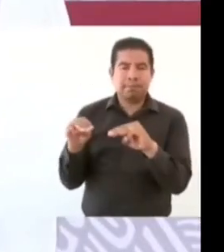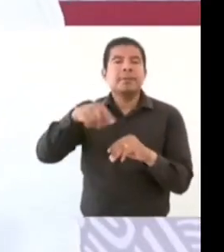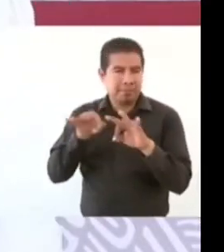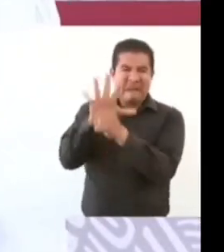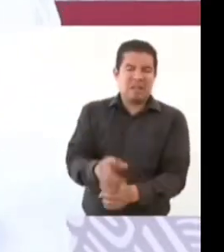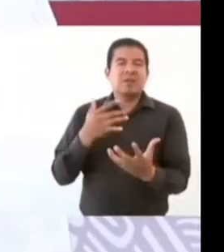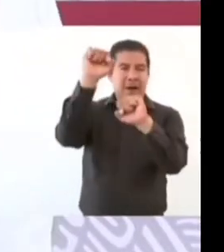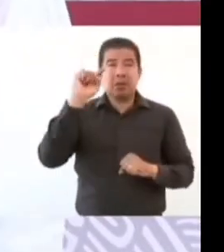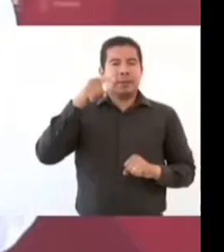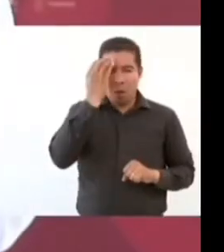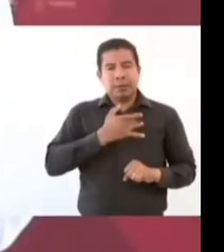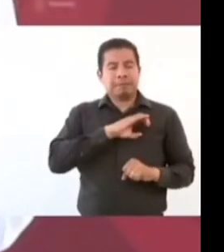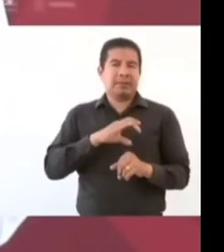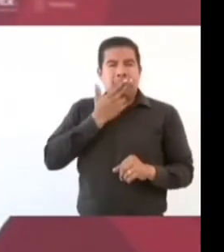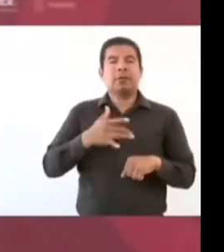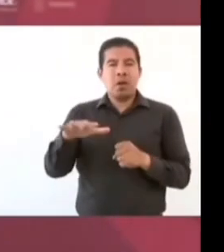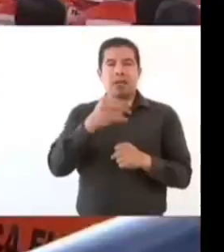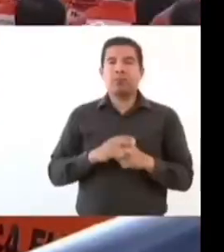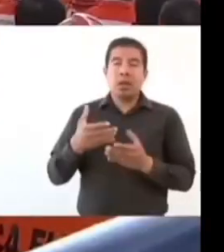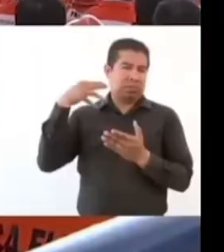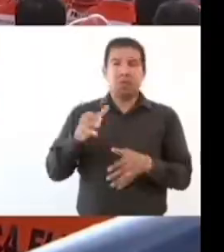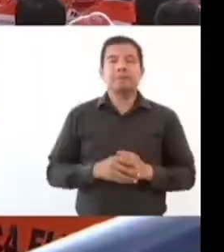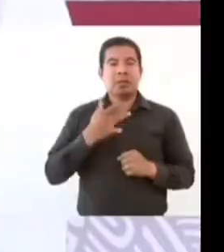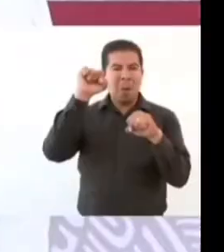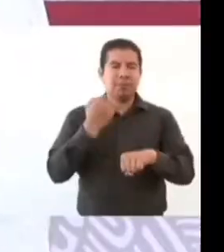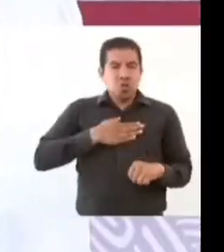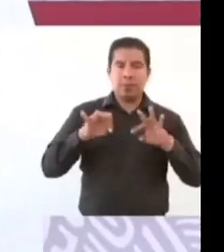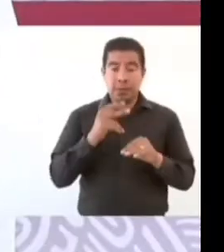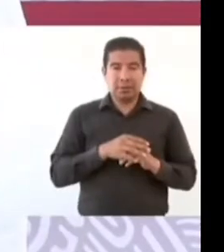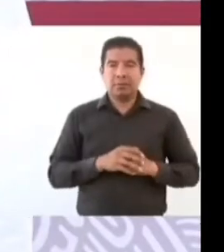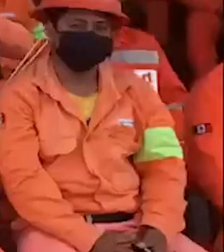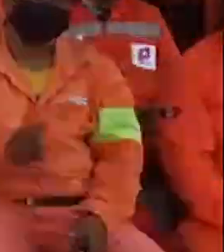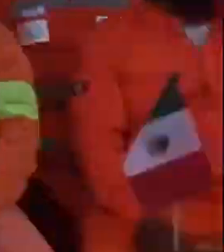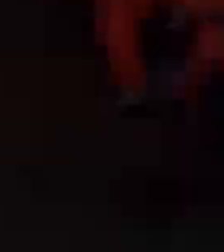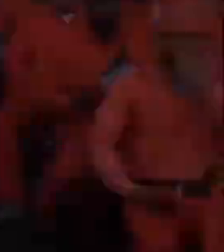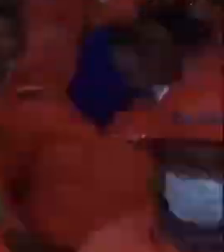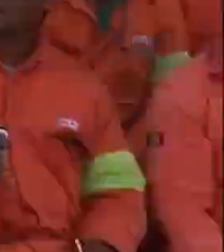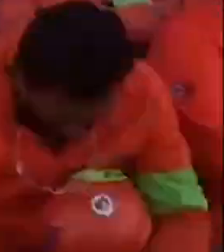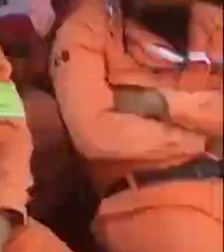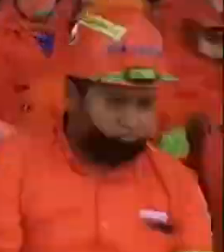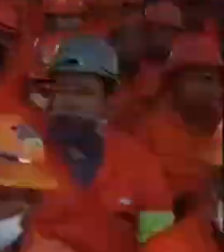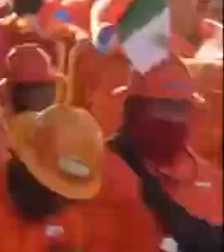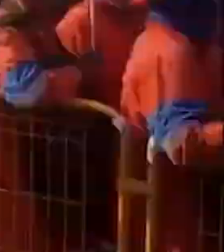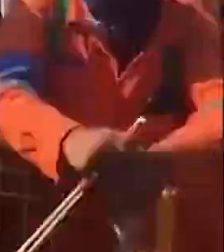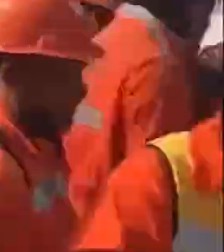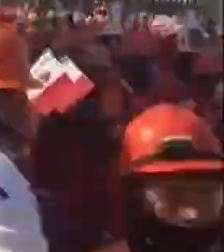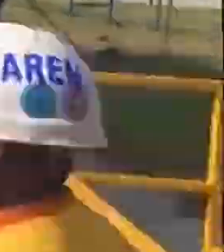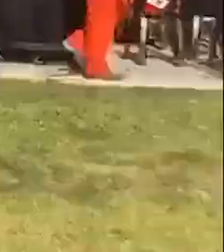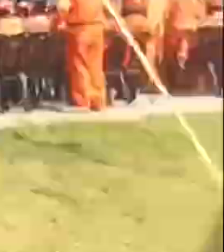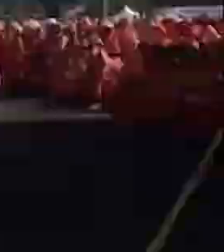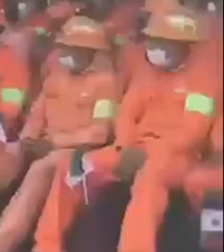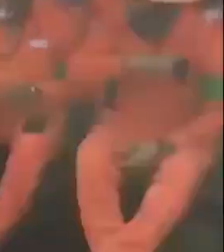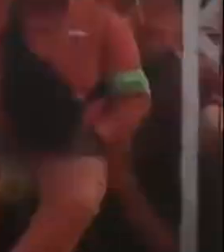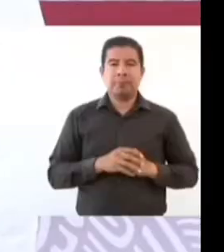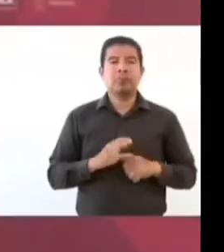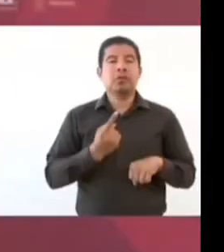buena voluntad y refinador de los fósiles, se celebra el día del trabajo en la refinería, justamente haciendo como que trabajan, porque